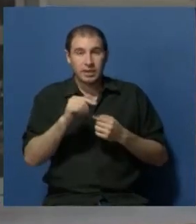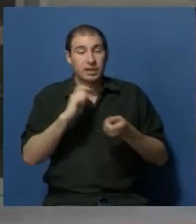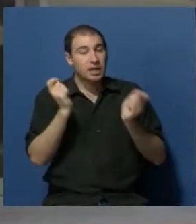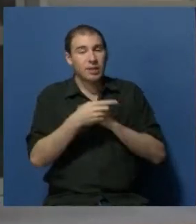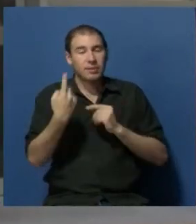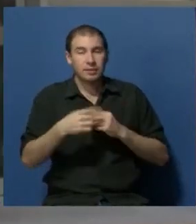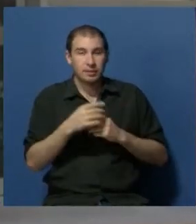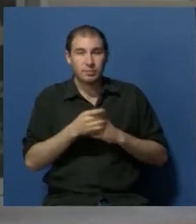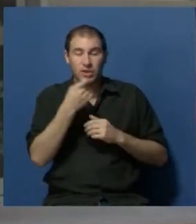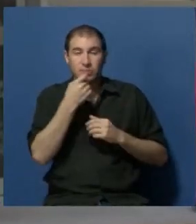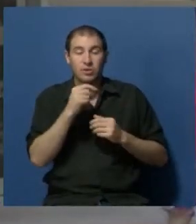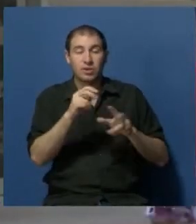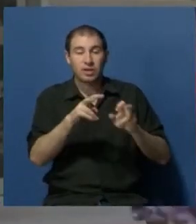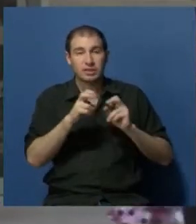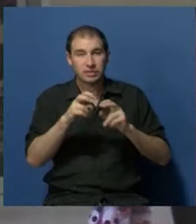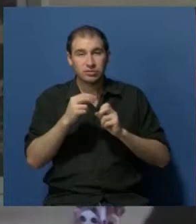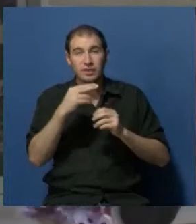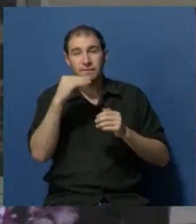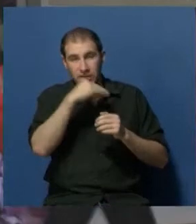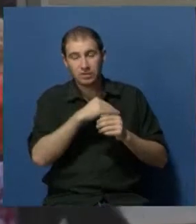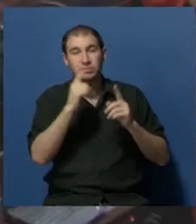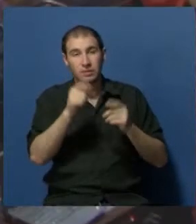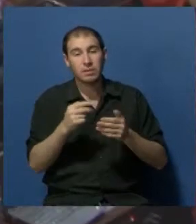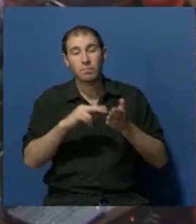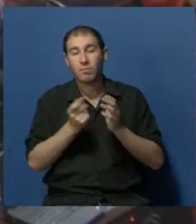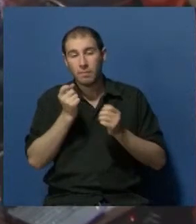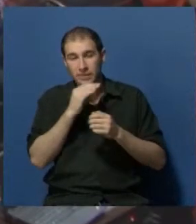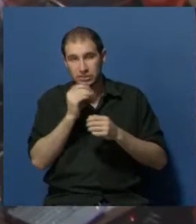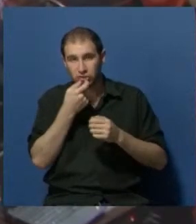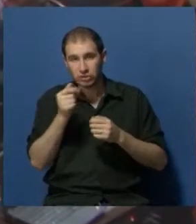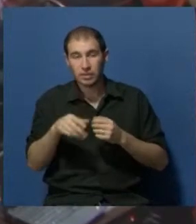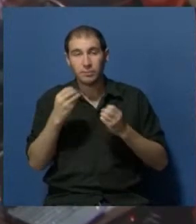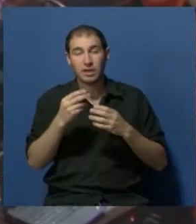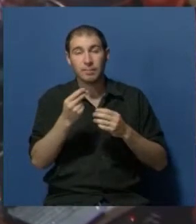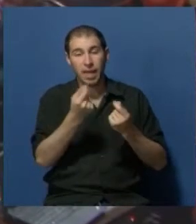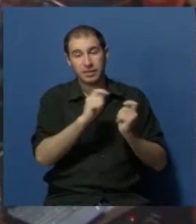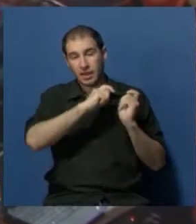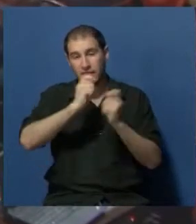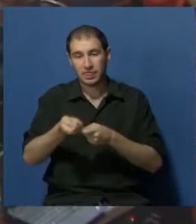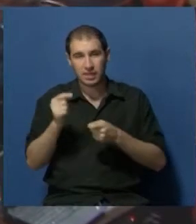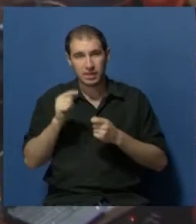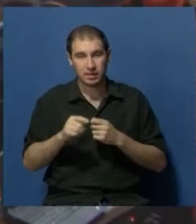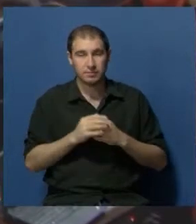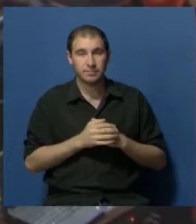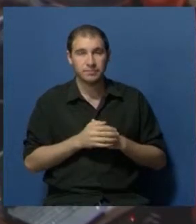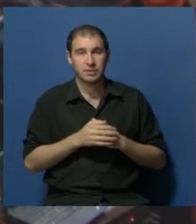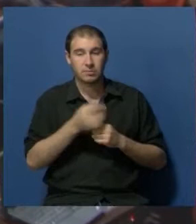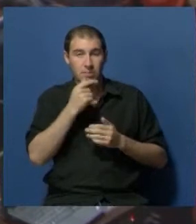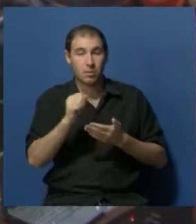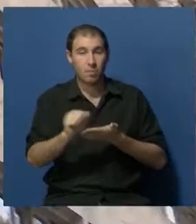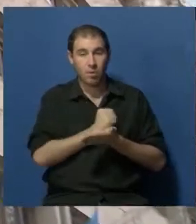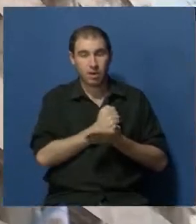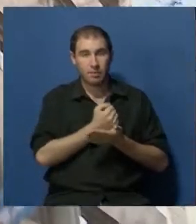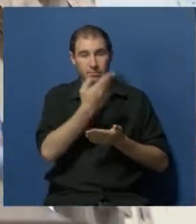así, como las retenciones al vino, también le generó un impacto a Mendoza porque parte de ese dinero se devolvía y cuando se quitaron,